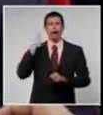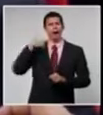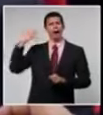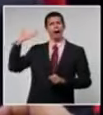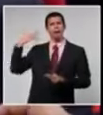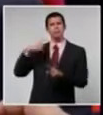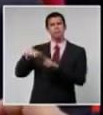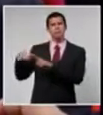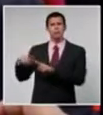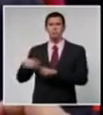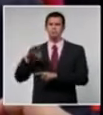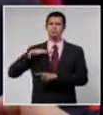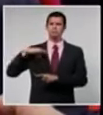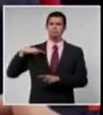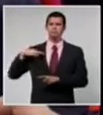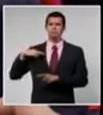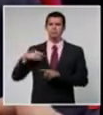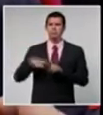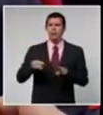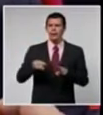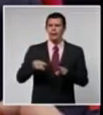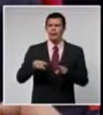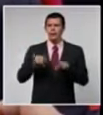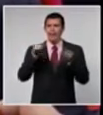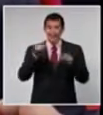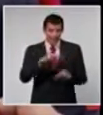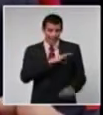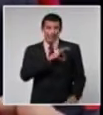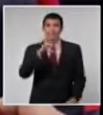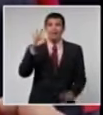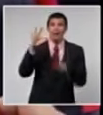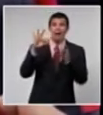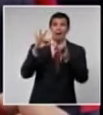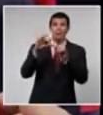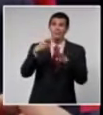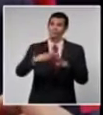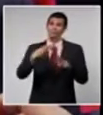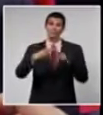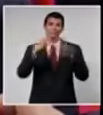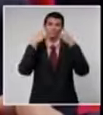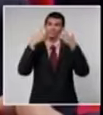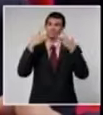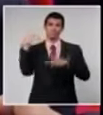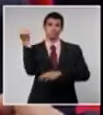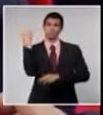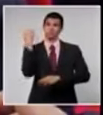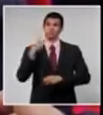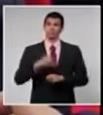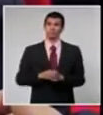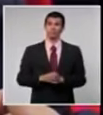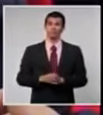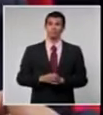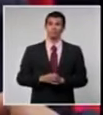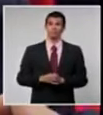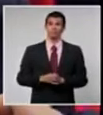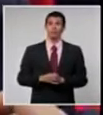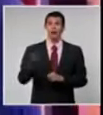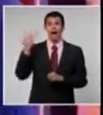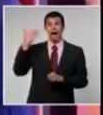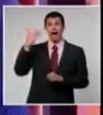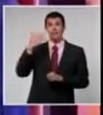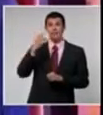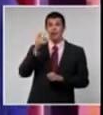de el padre Varela es una cosa extraordinaria, porque él realmente es el padre también de la cultura